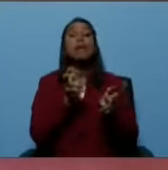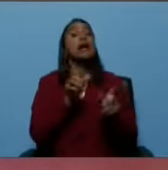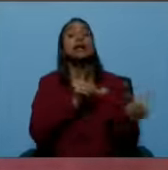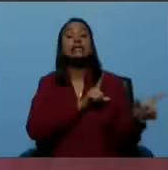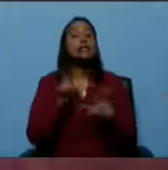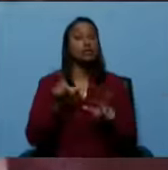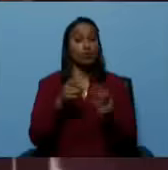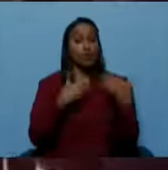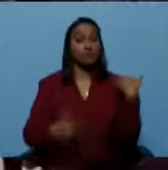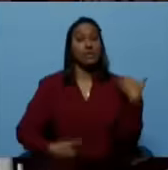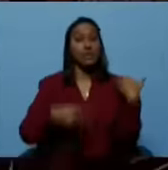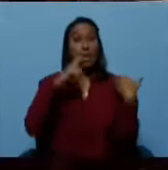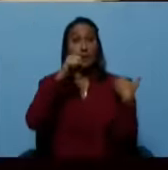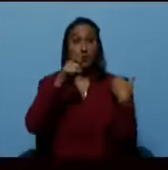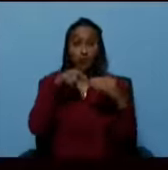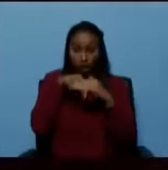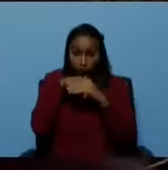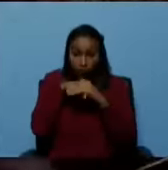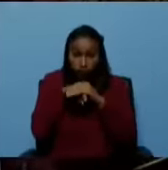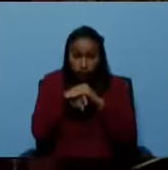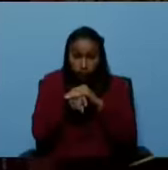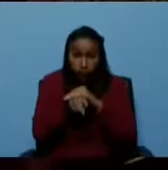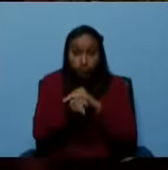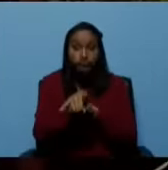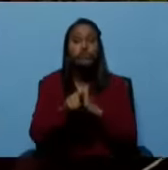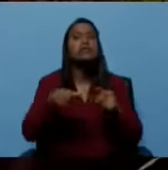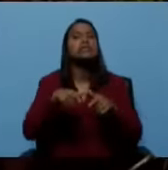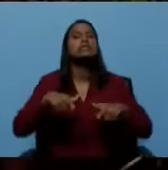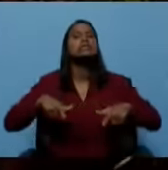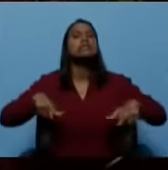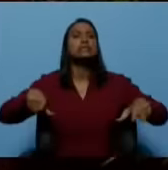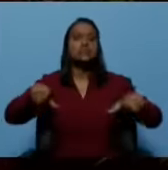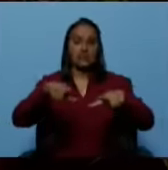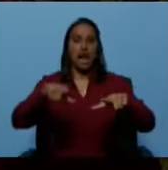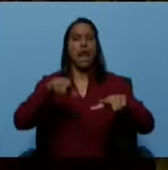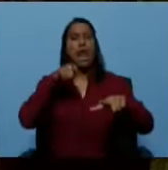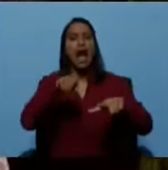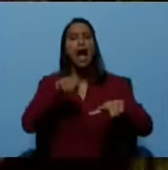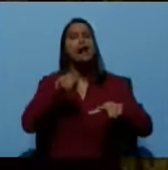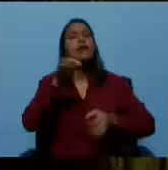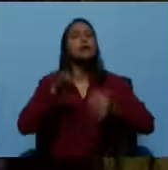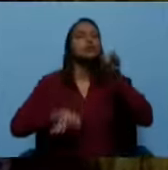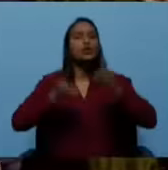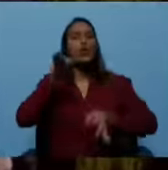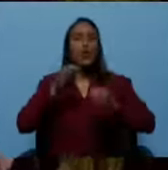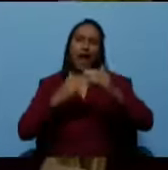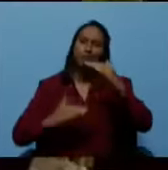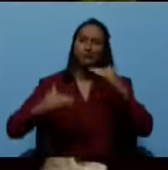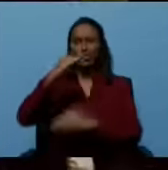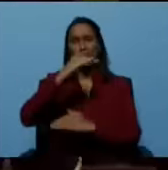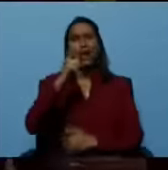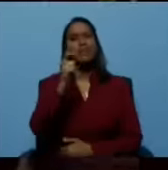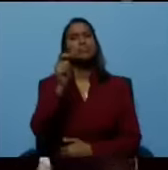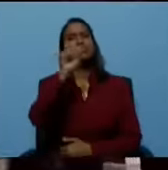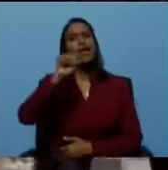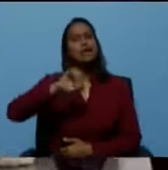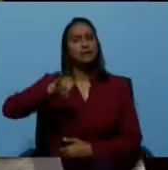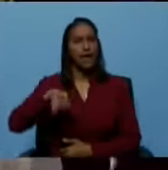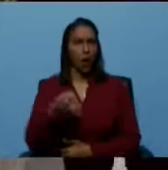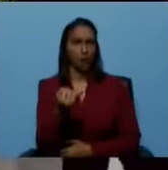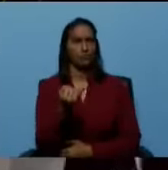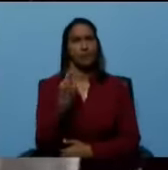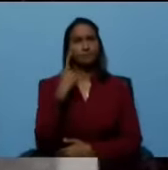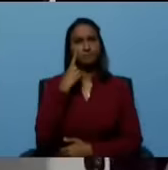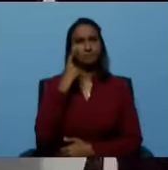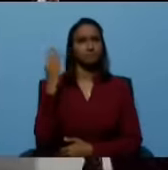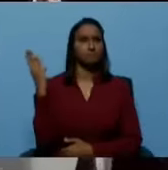ingreso a la sala electoral del Tribunal Supremo de Justicia. Ven a través de las imágenes el desplazamiento del jefe